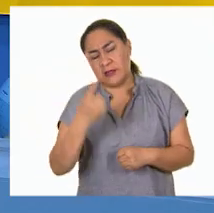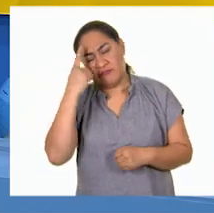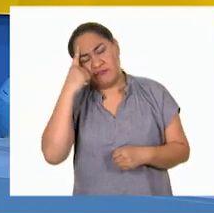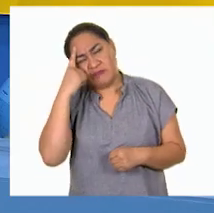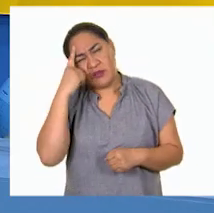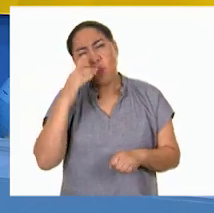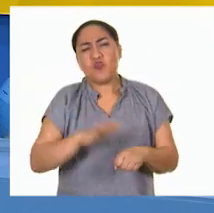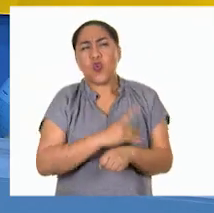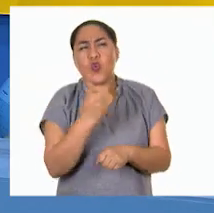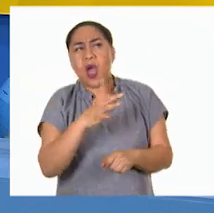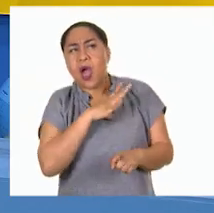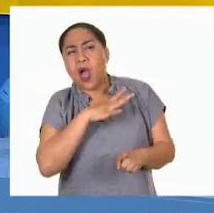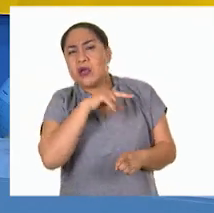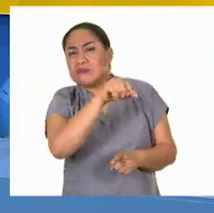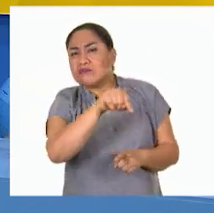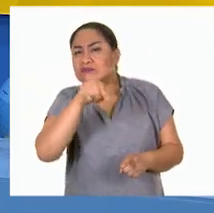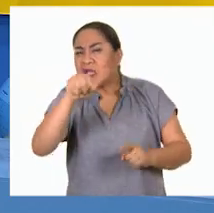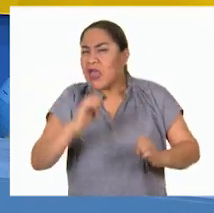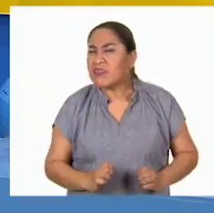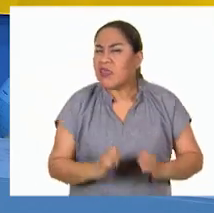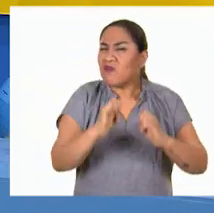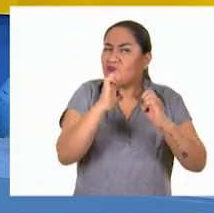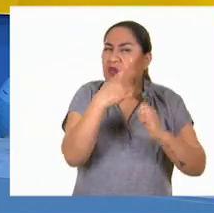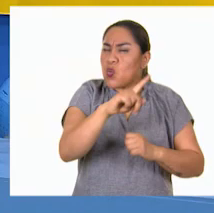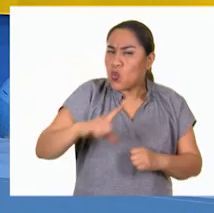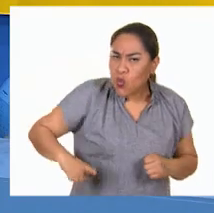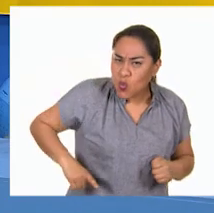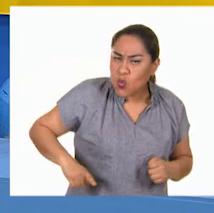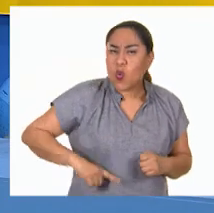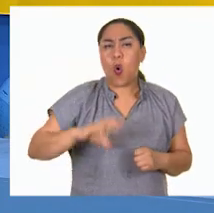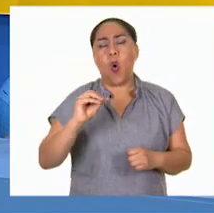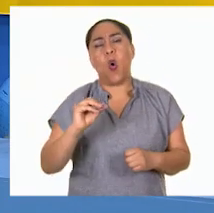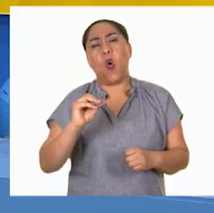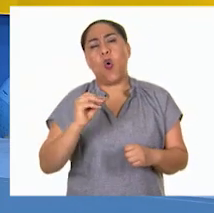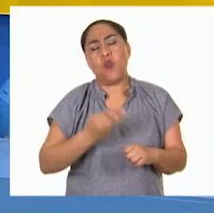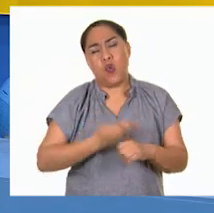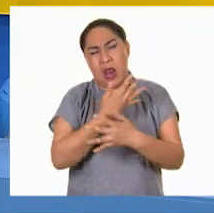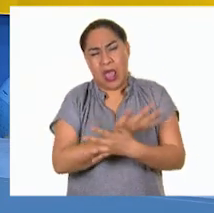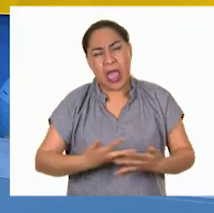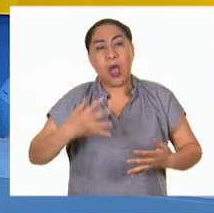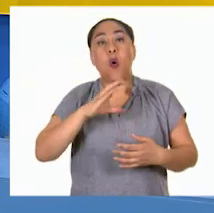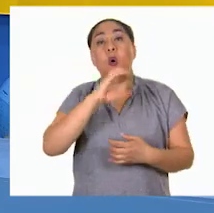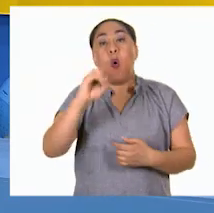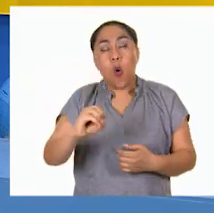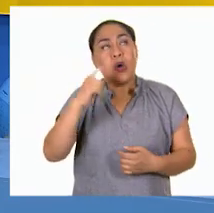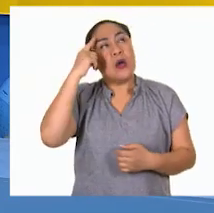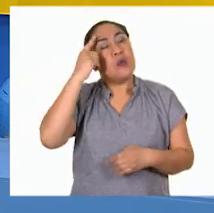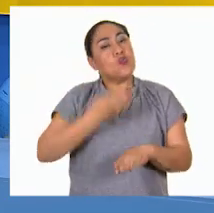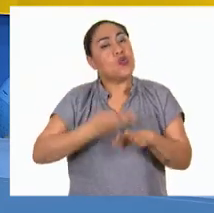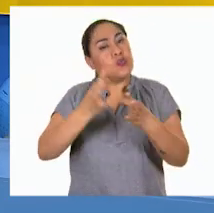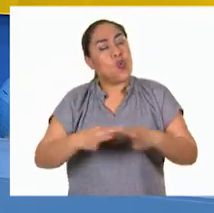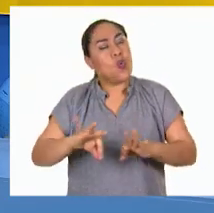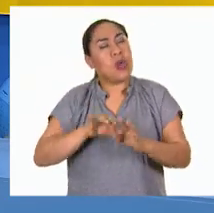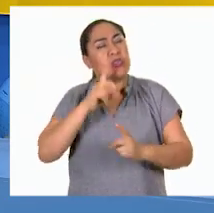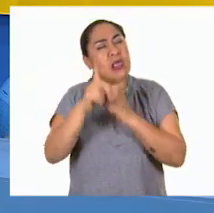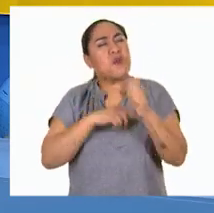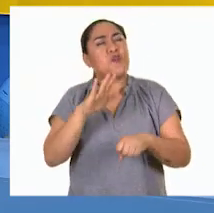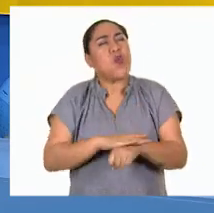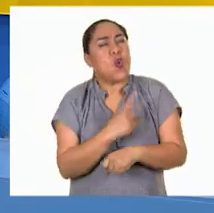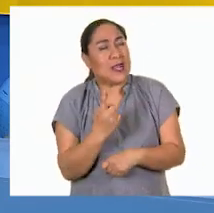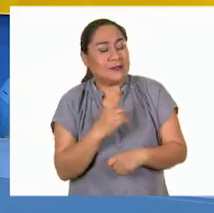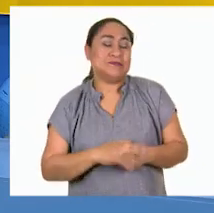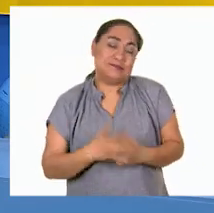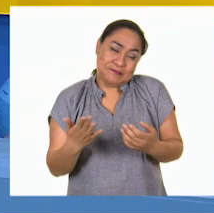ciertos edificios públicos y monumentos hasta cómo llegaron a ser tan importantes nuestros deportes favoritos. Por ello, los